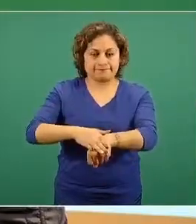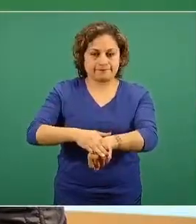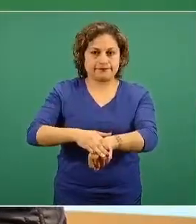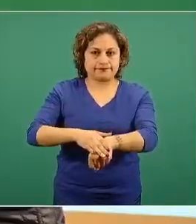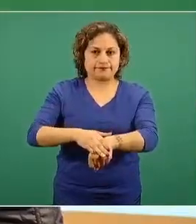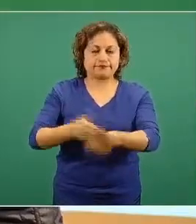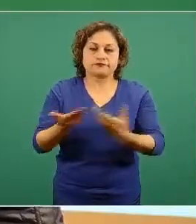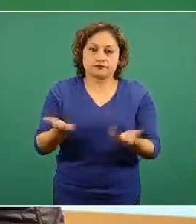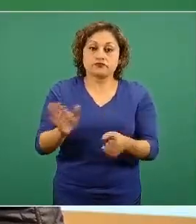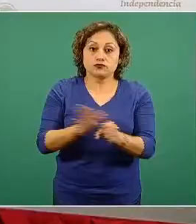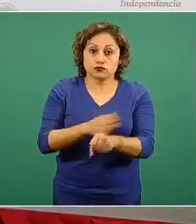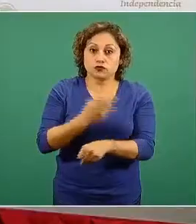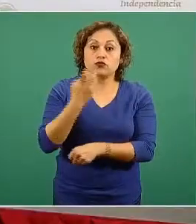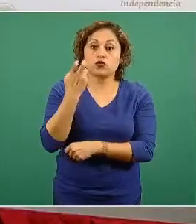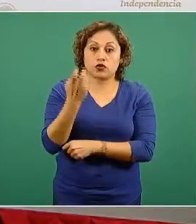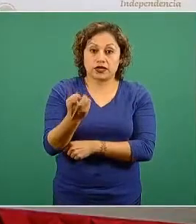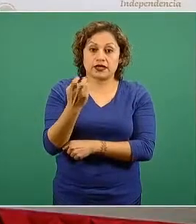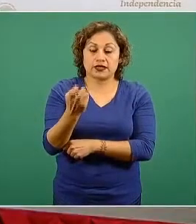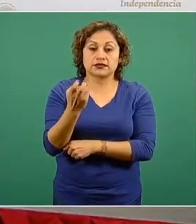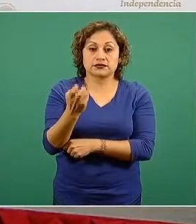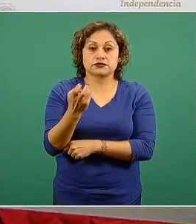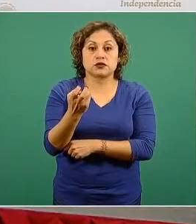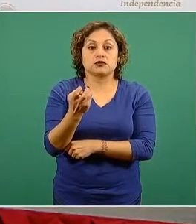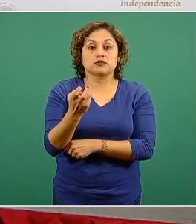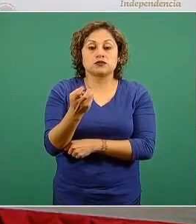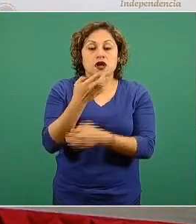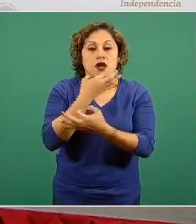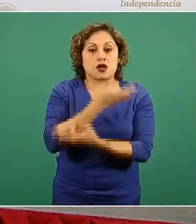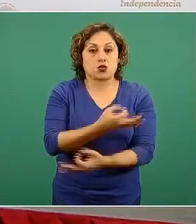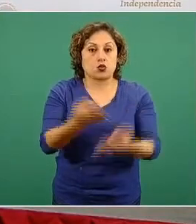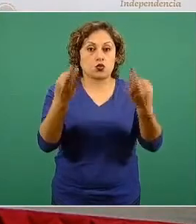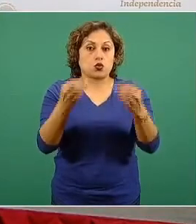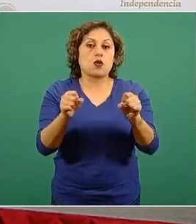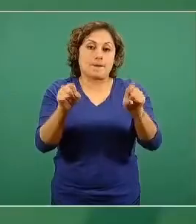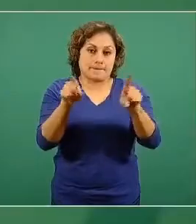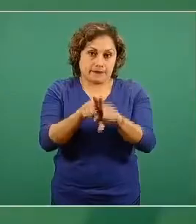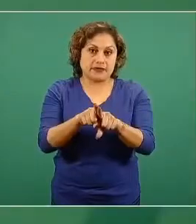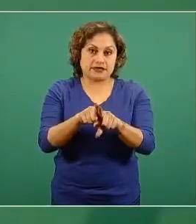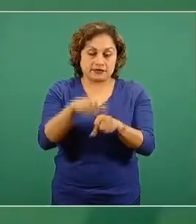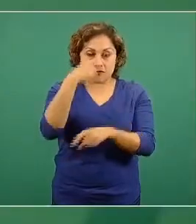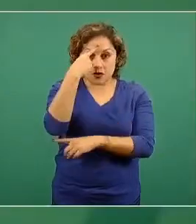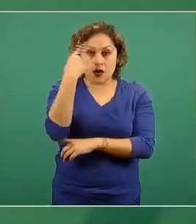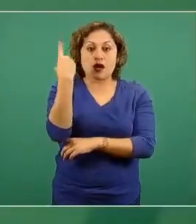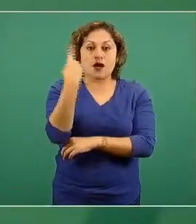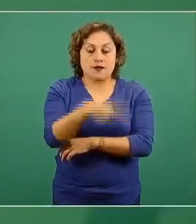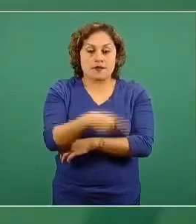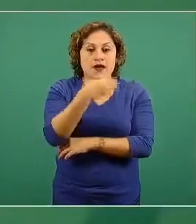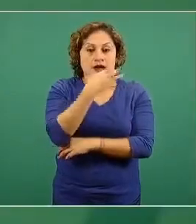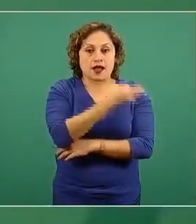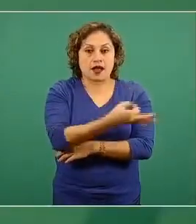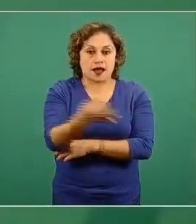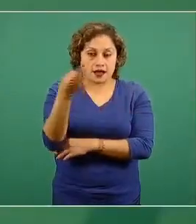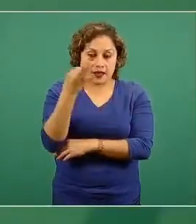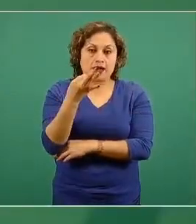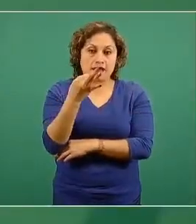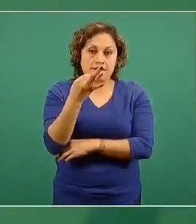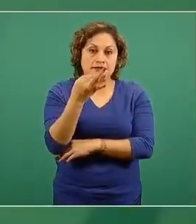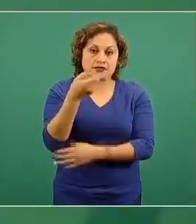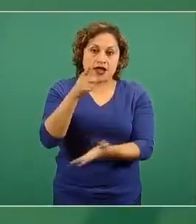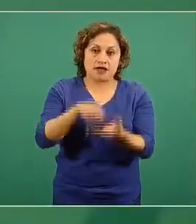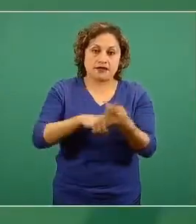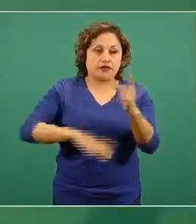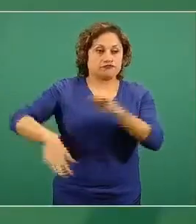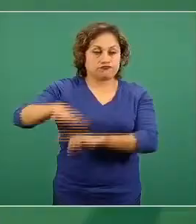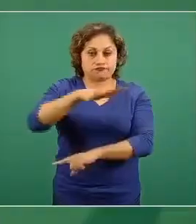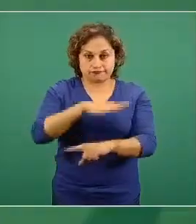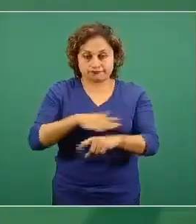hace algunas horas emitir su comunicado de prensa en la cual ellos también daban a conocer la confirmación y existencia de esta persona,